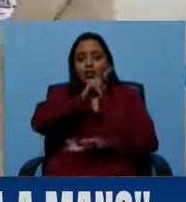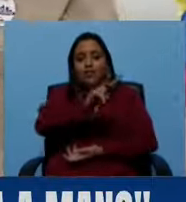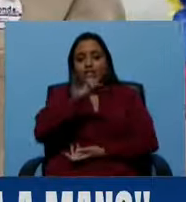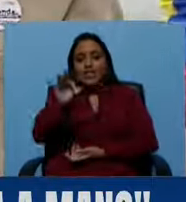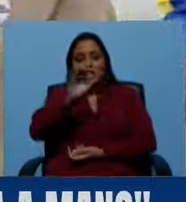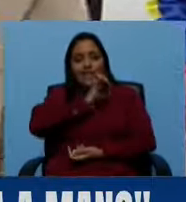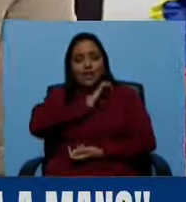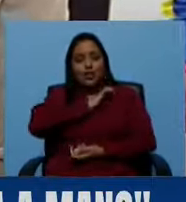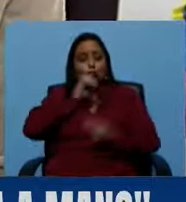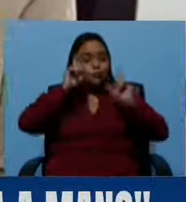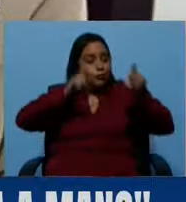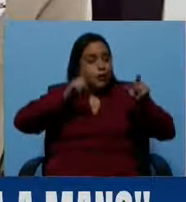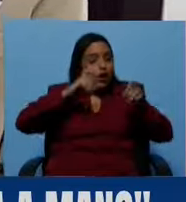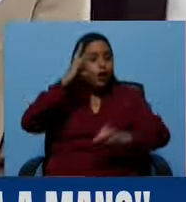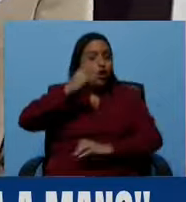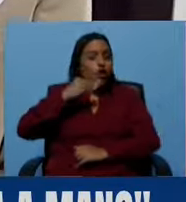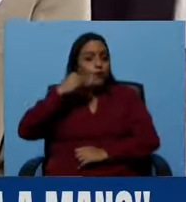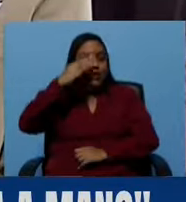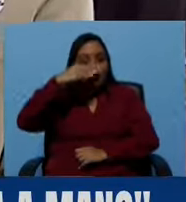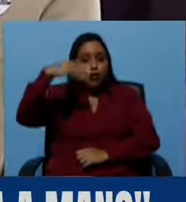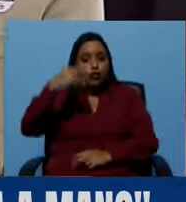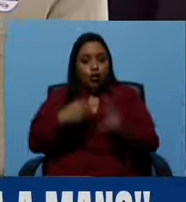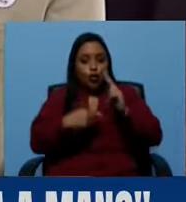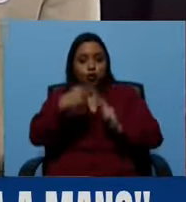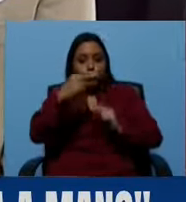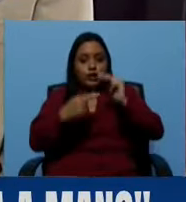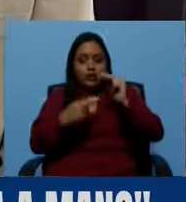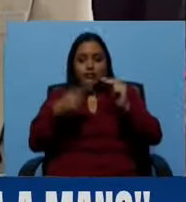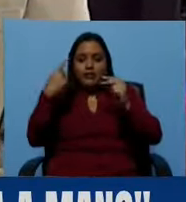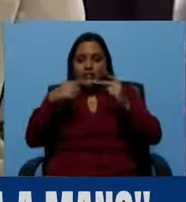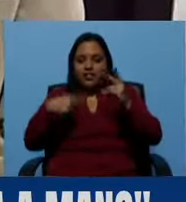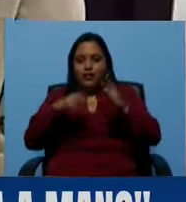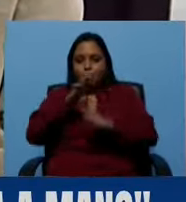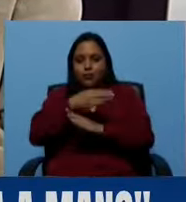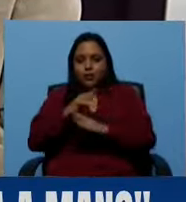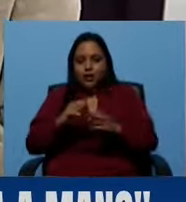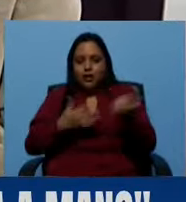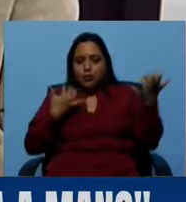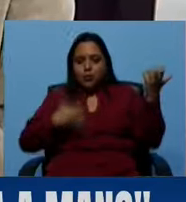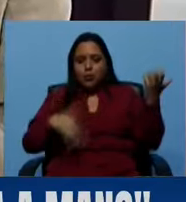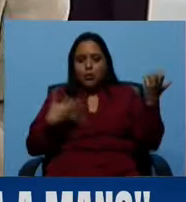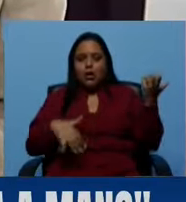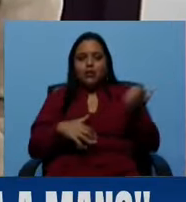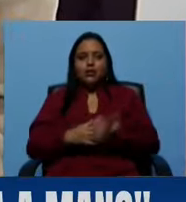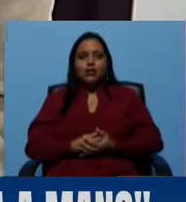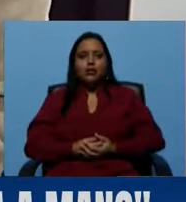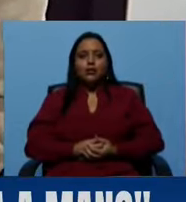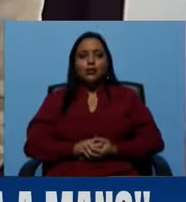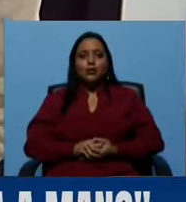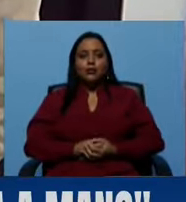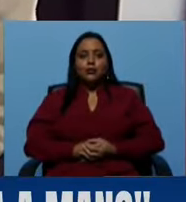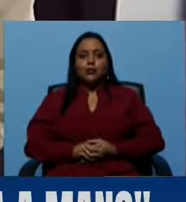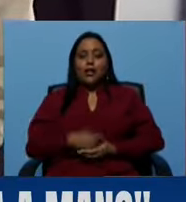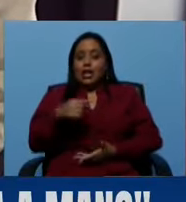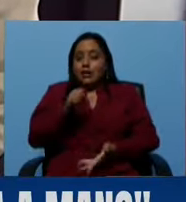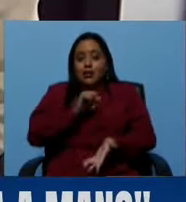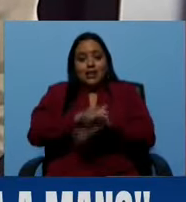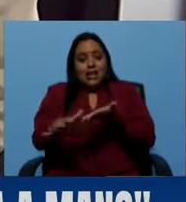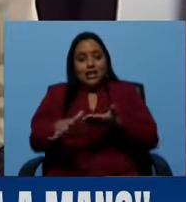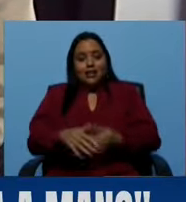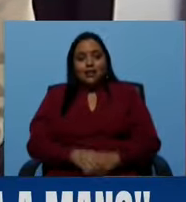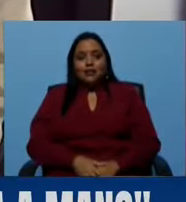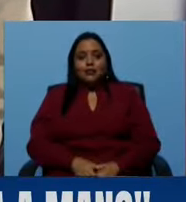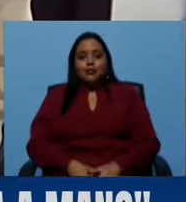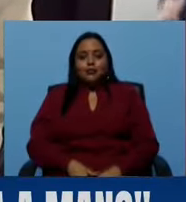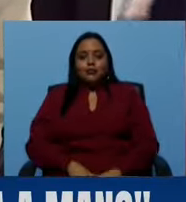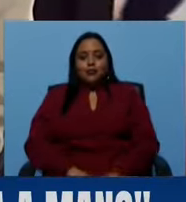Enseñamos a los jóvenes adultos a la construcción del instrumento musical, del cuatro. Es totalmente gratis las